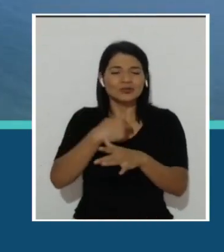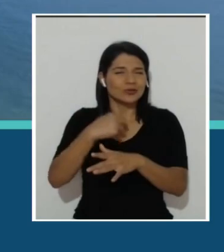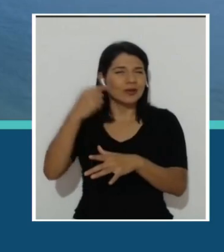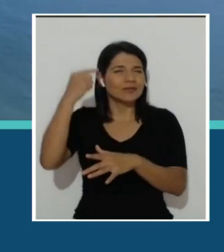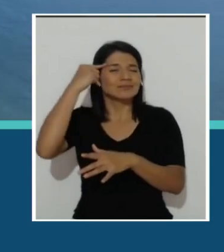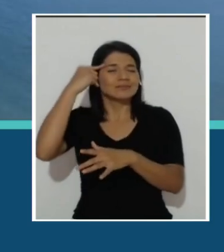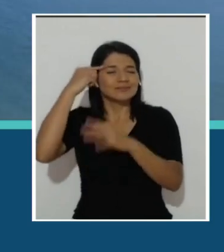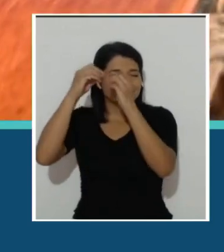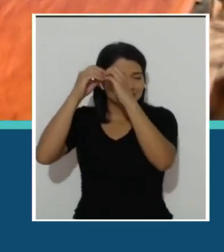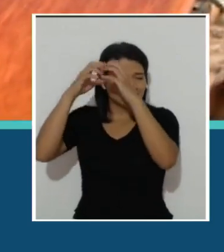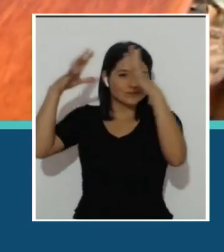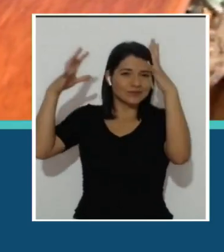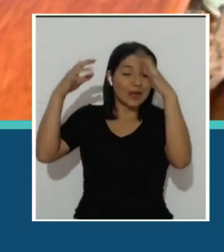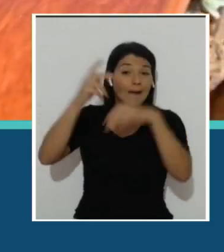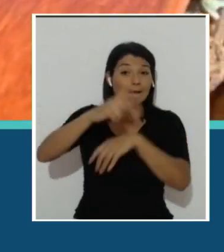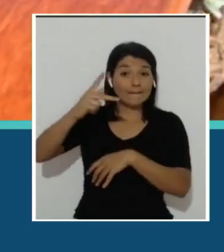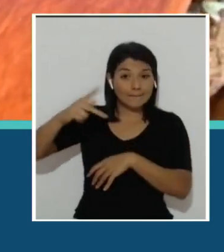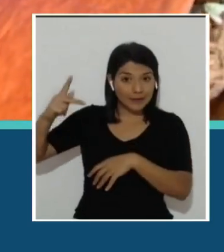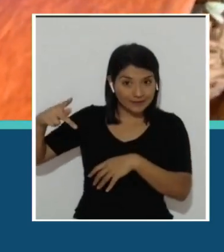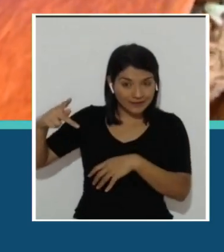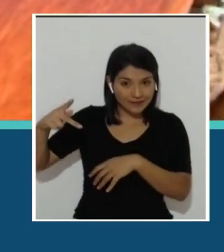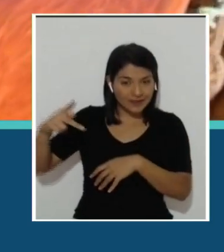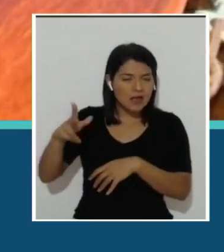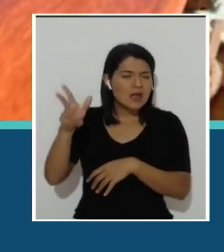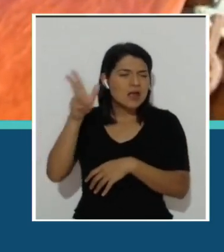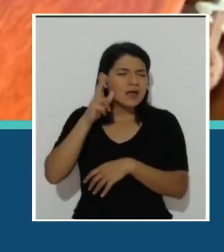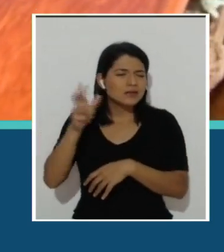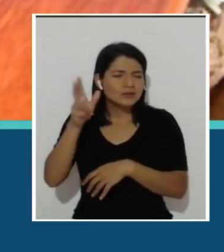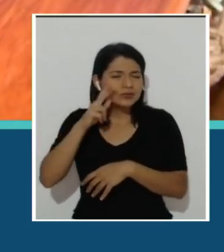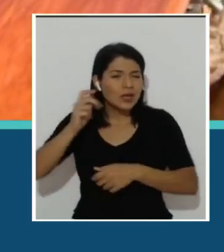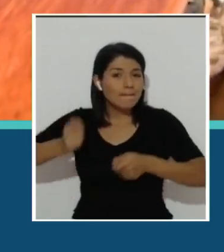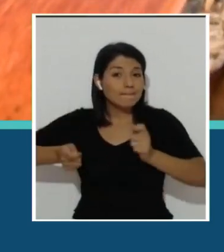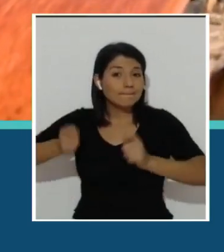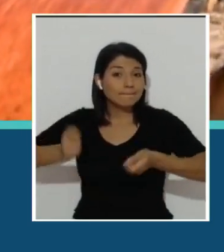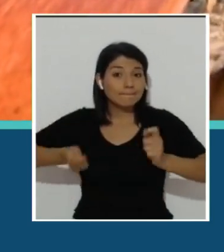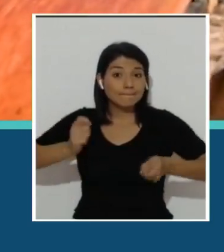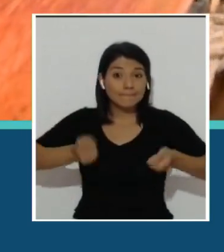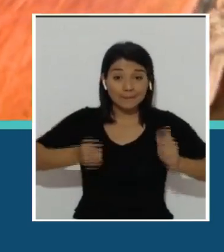playa, escuchar el sonido de la marimba,